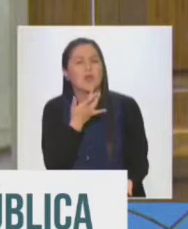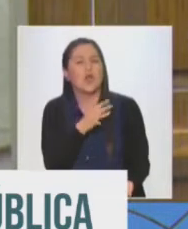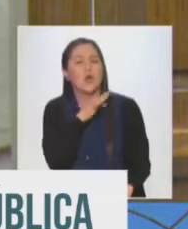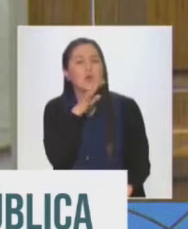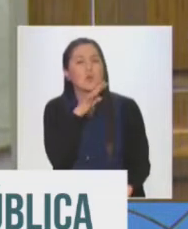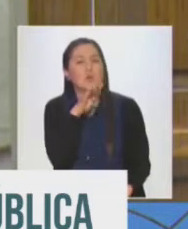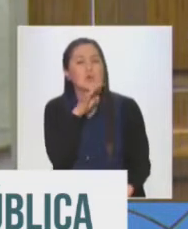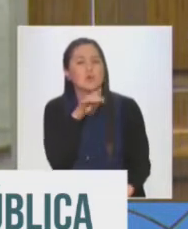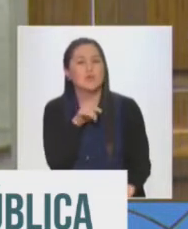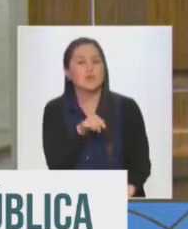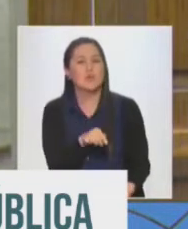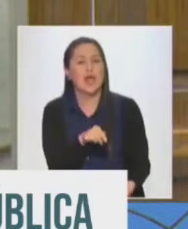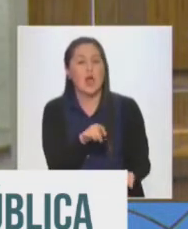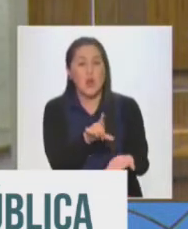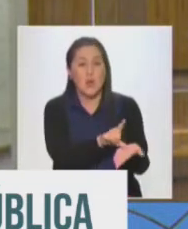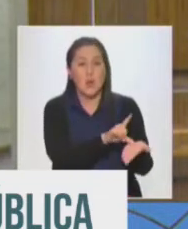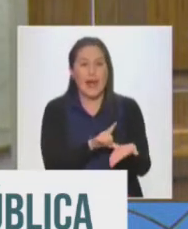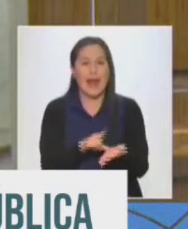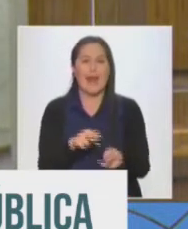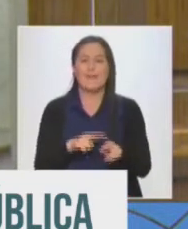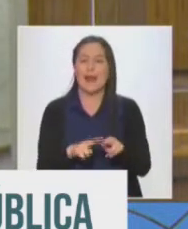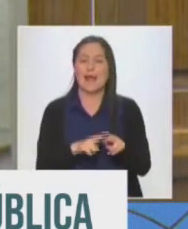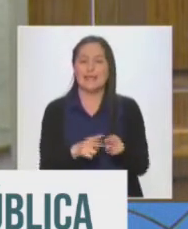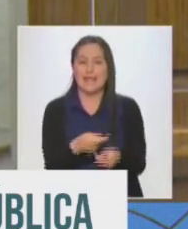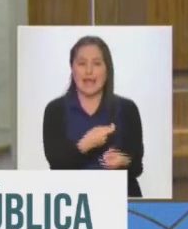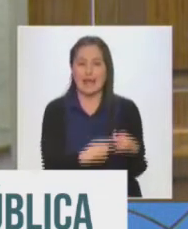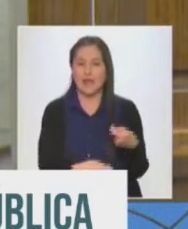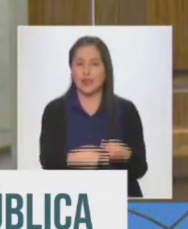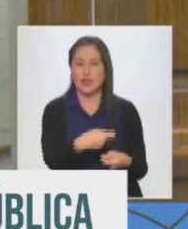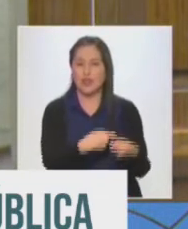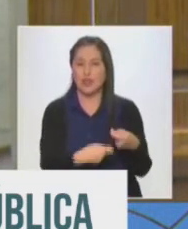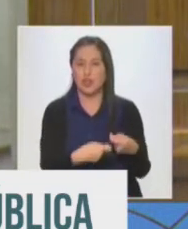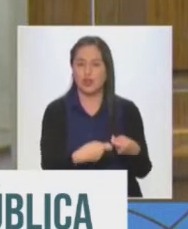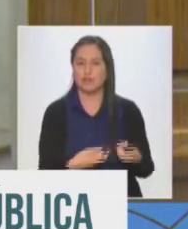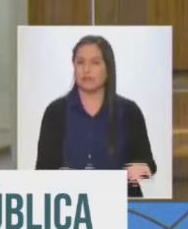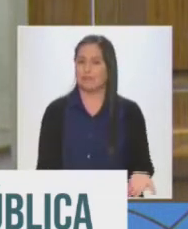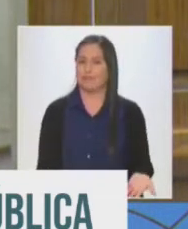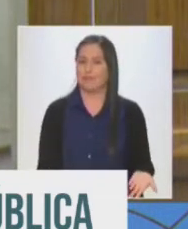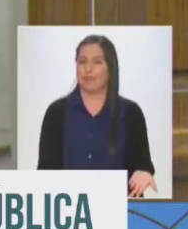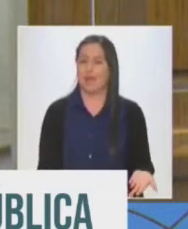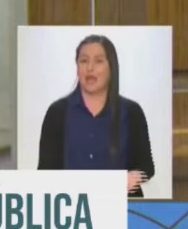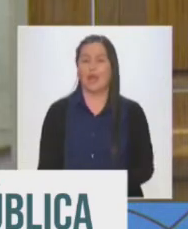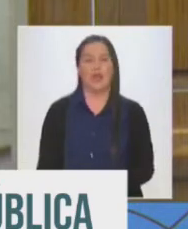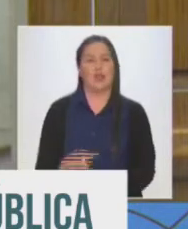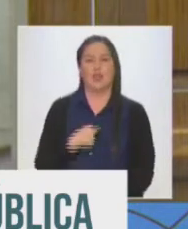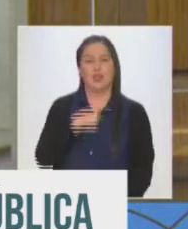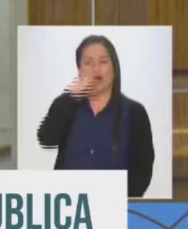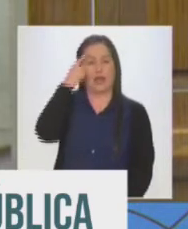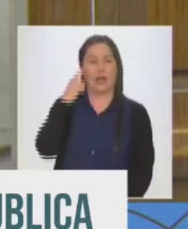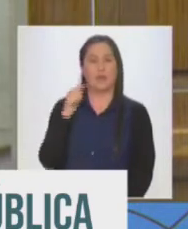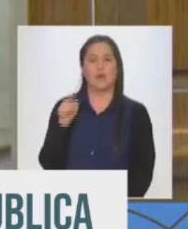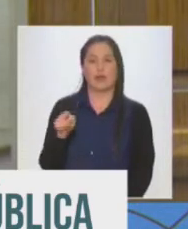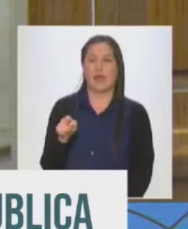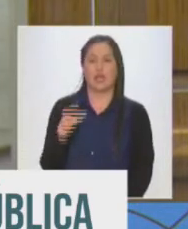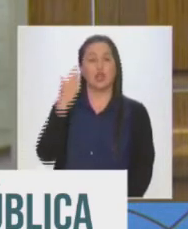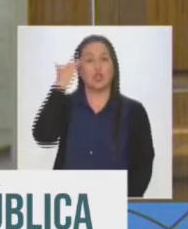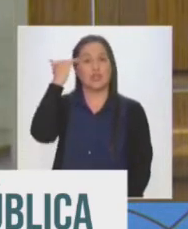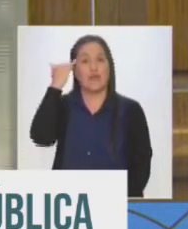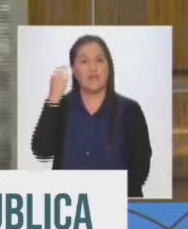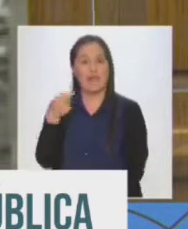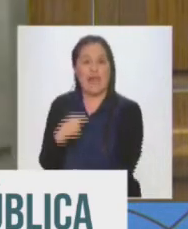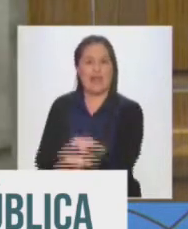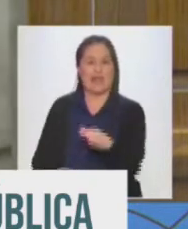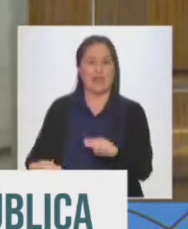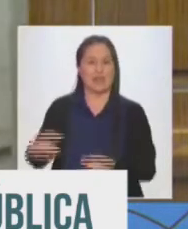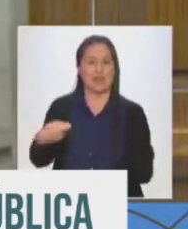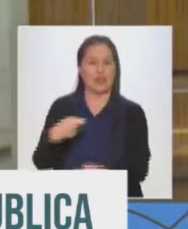para realizar gestiones comerciales? Nos parece insostenible que no haya tenido conocimiento de dicha venta, lo cual es difícil de